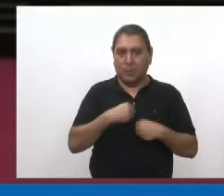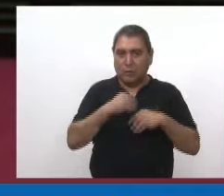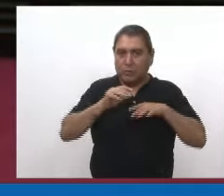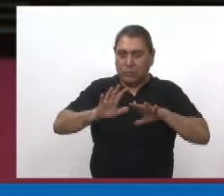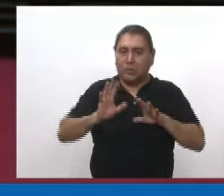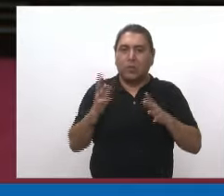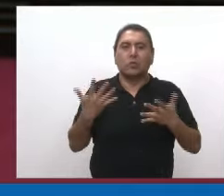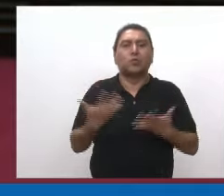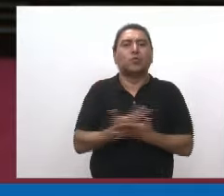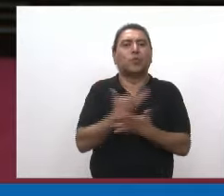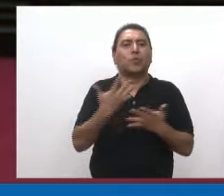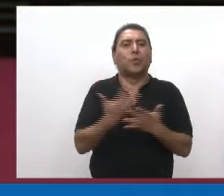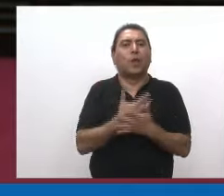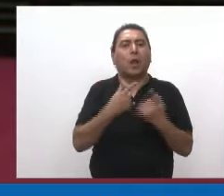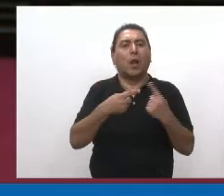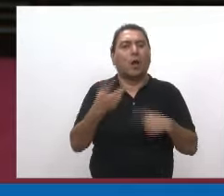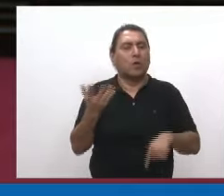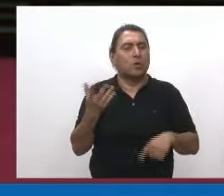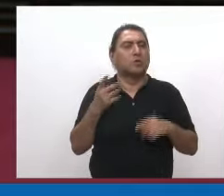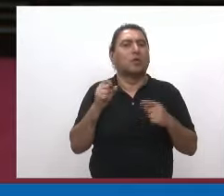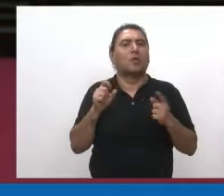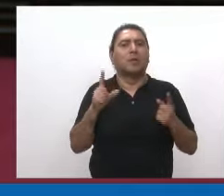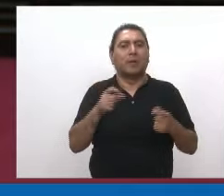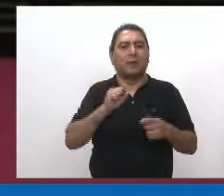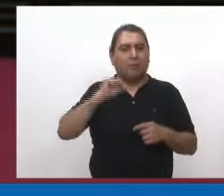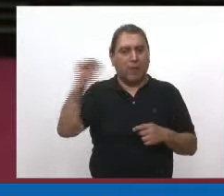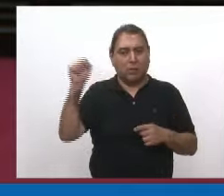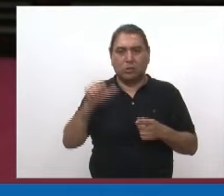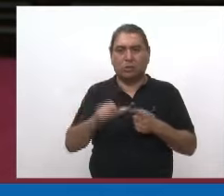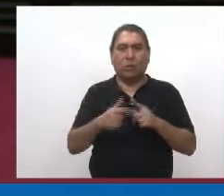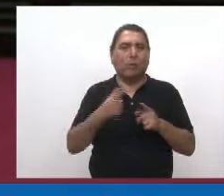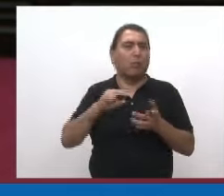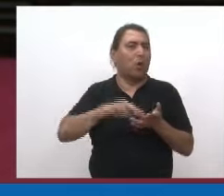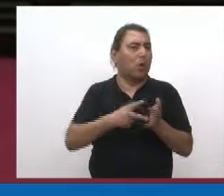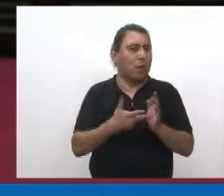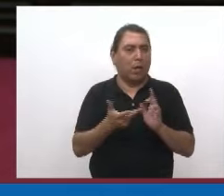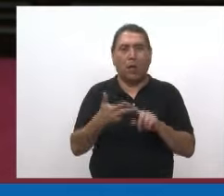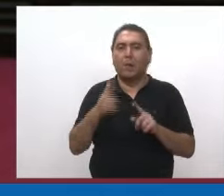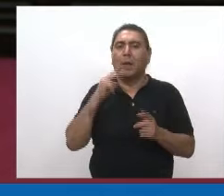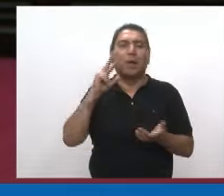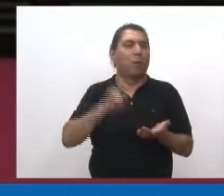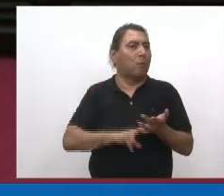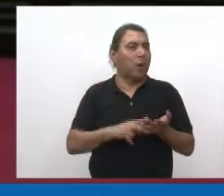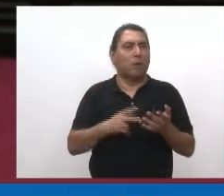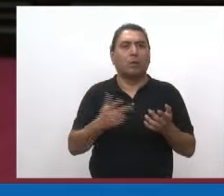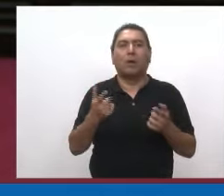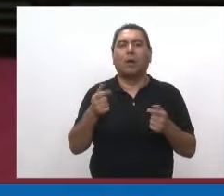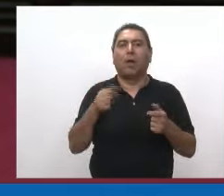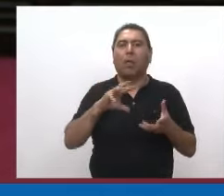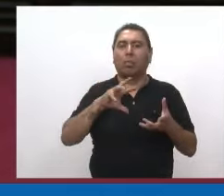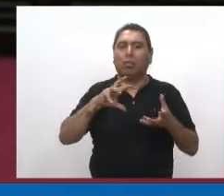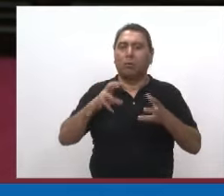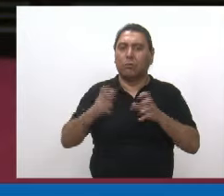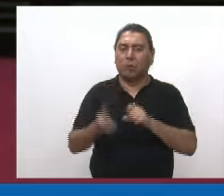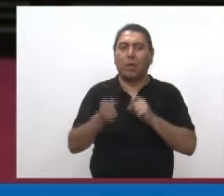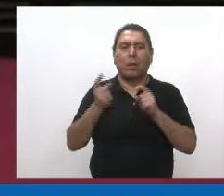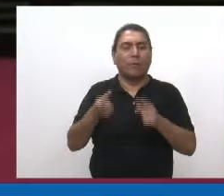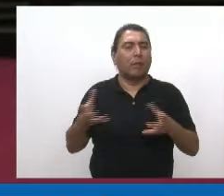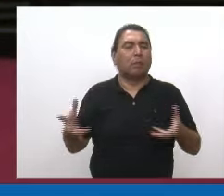sufría las vicisitudes, las burocracias, la inflación, los problemas, los impuestos, que destruían y destruyeron a